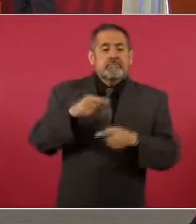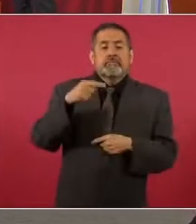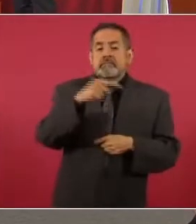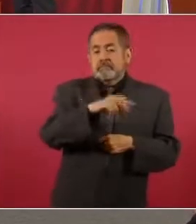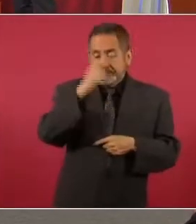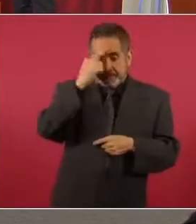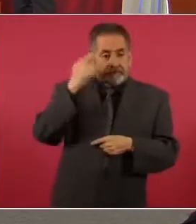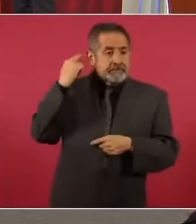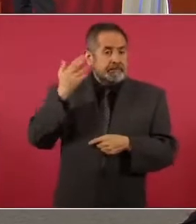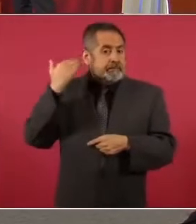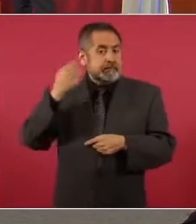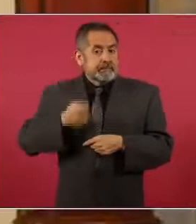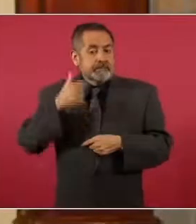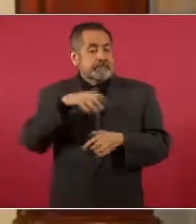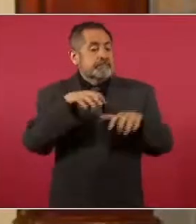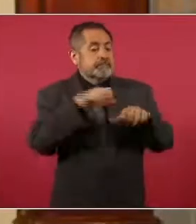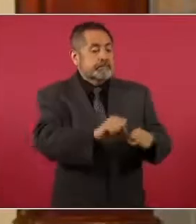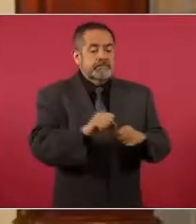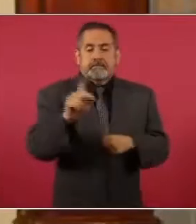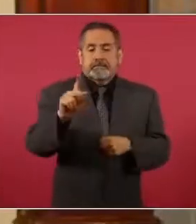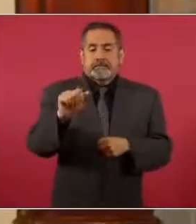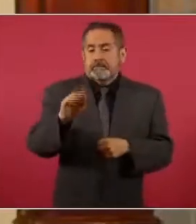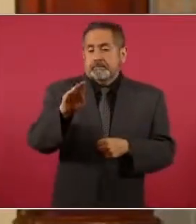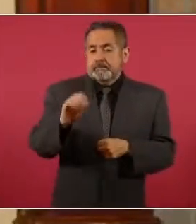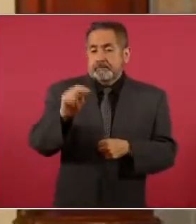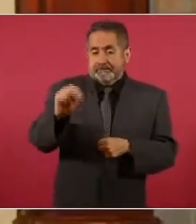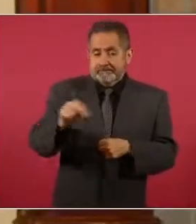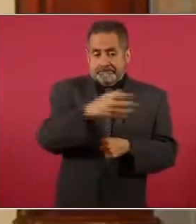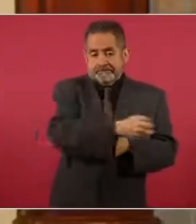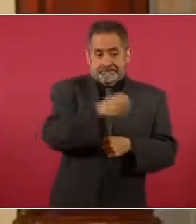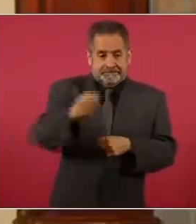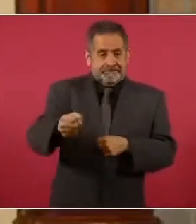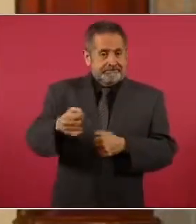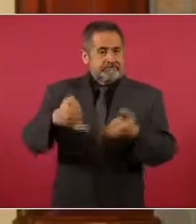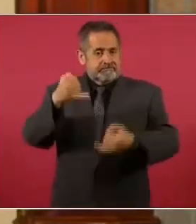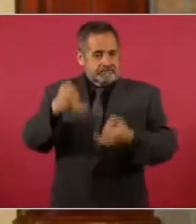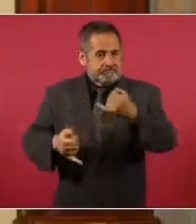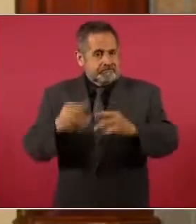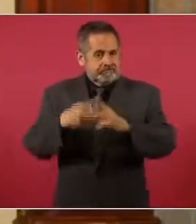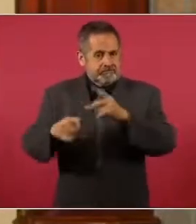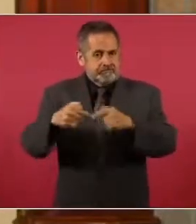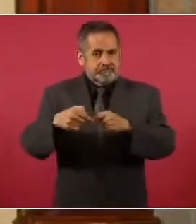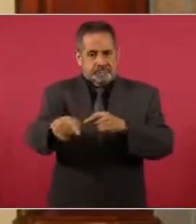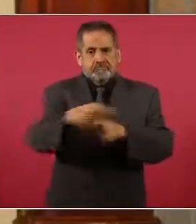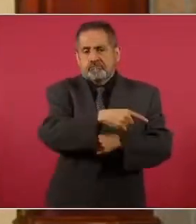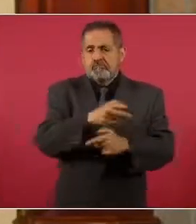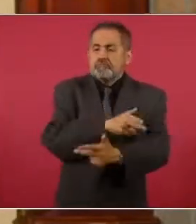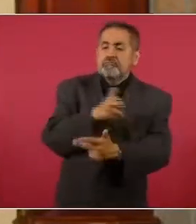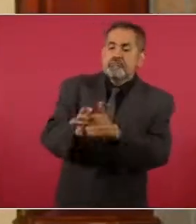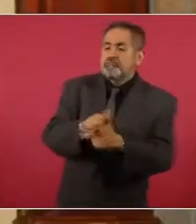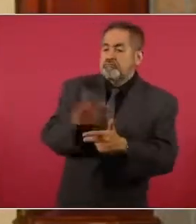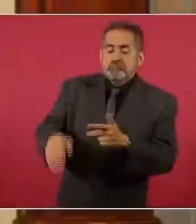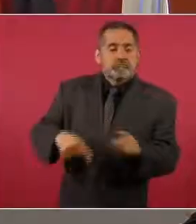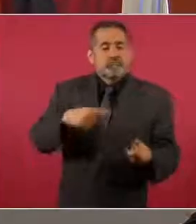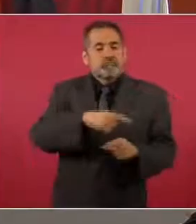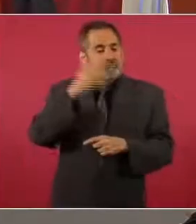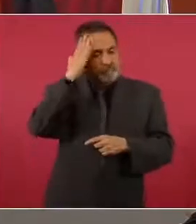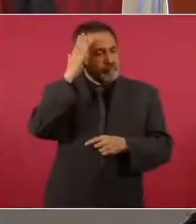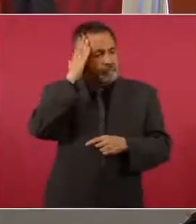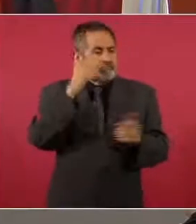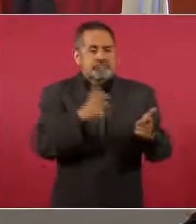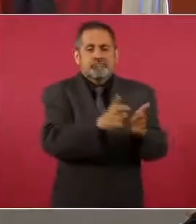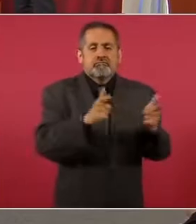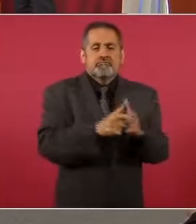la detención de Pablo N., quien fue vinculado a proceso por el delito de homicidio y es el líder de esta